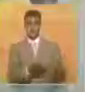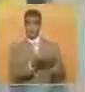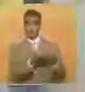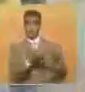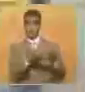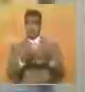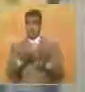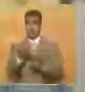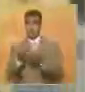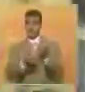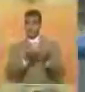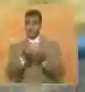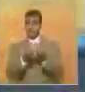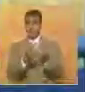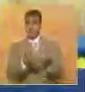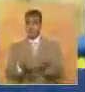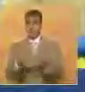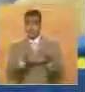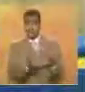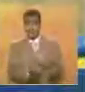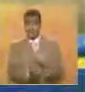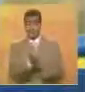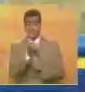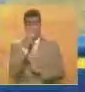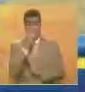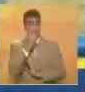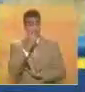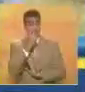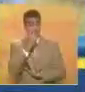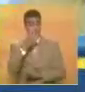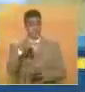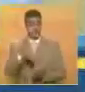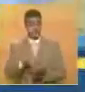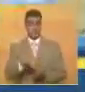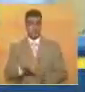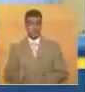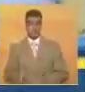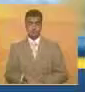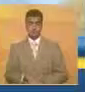comunidades, realizó un recorrido por las zonas más humildes del municipio Sucre en el estado Aragua.